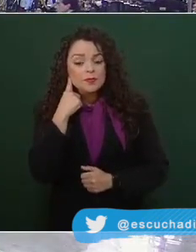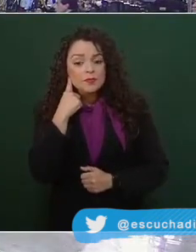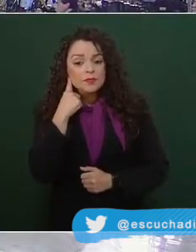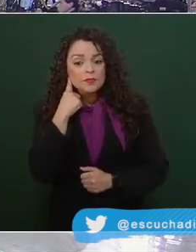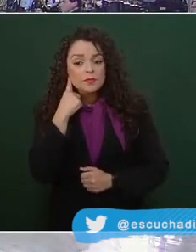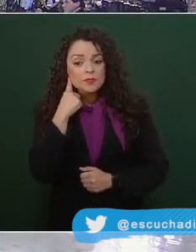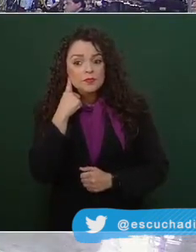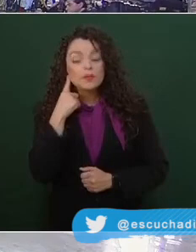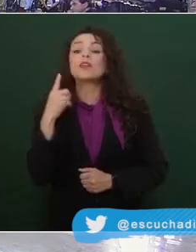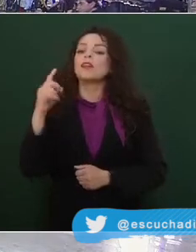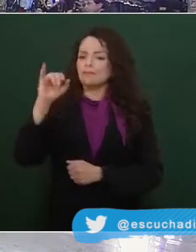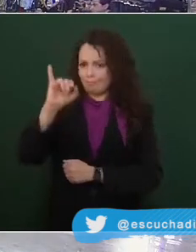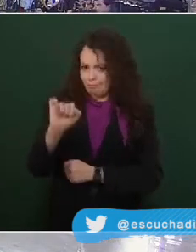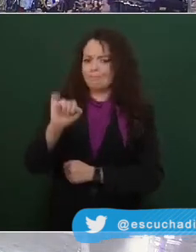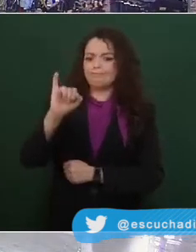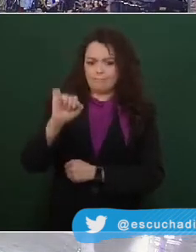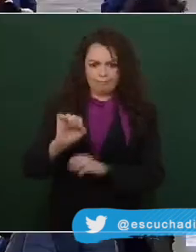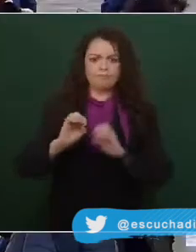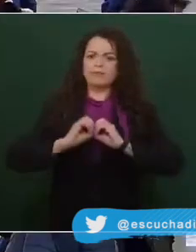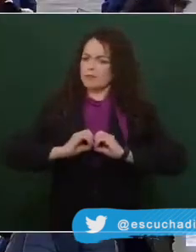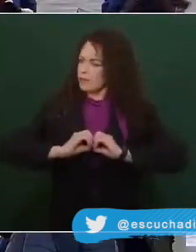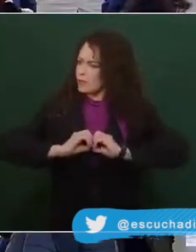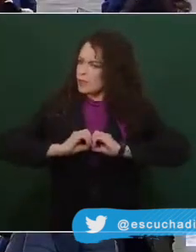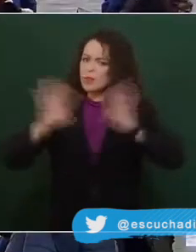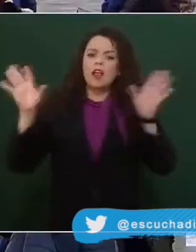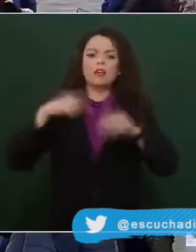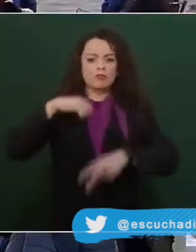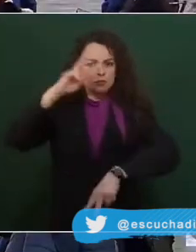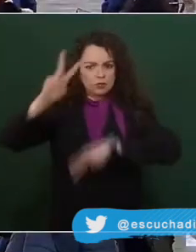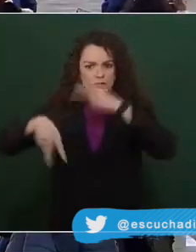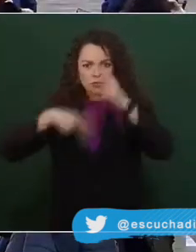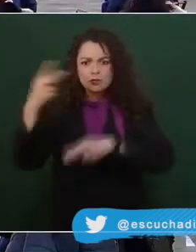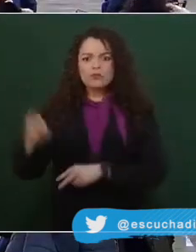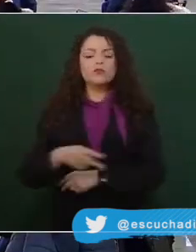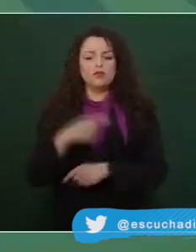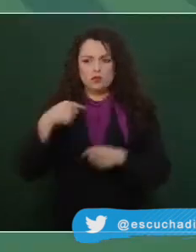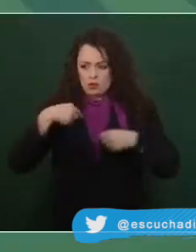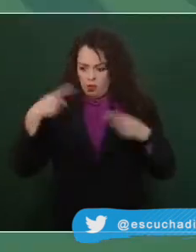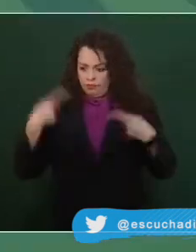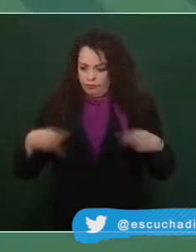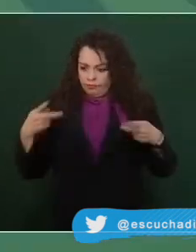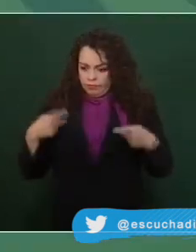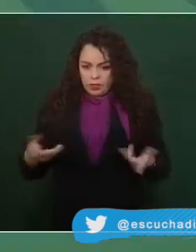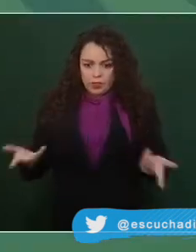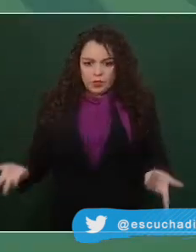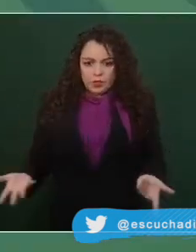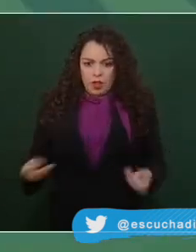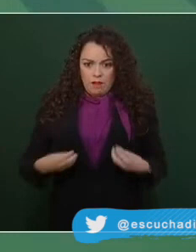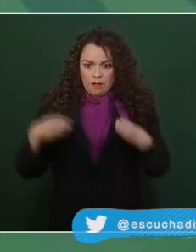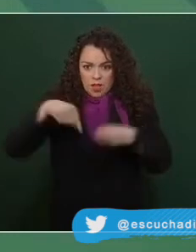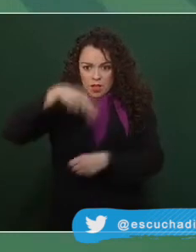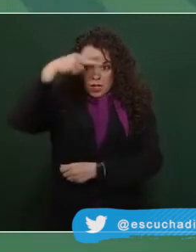Sí, claro, claro que voy, como ciudadano, soy demócrata.